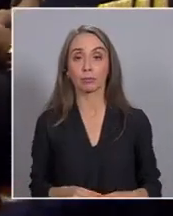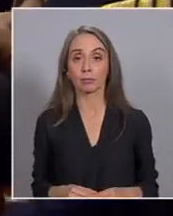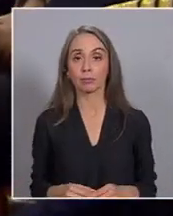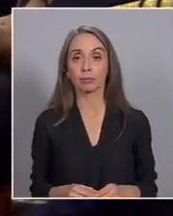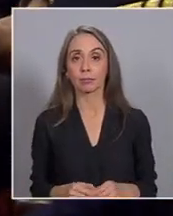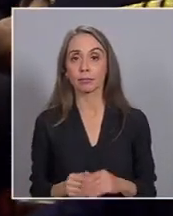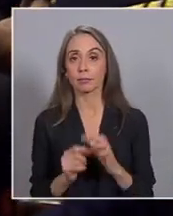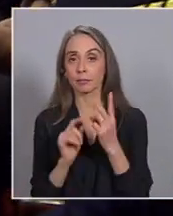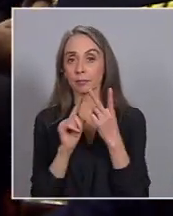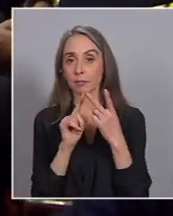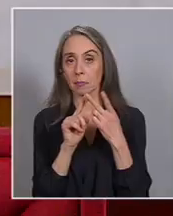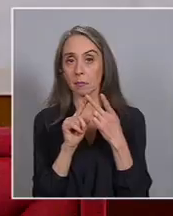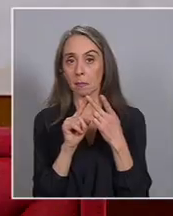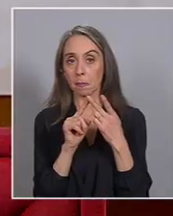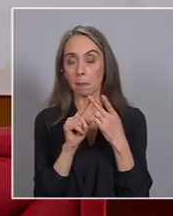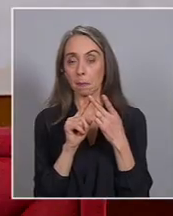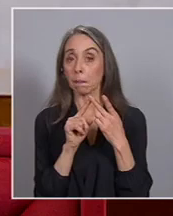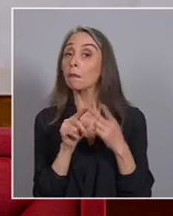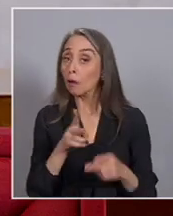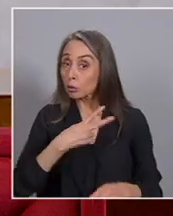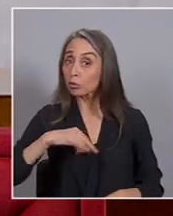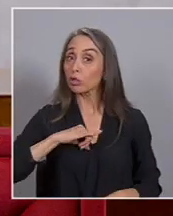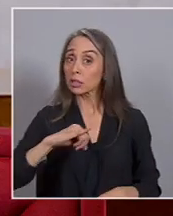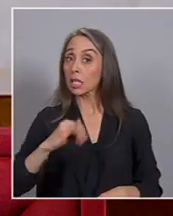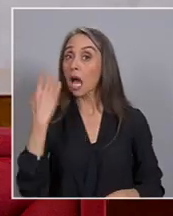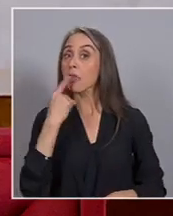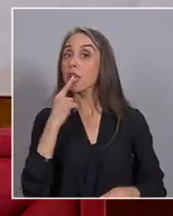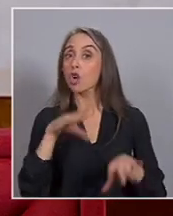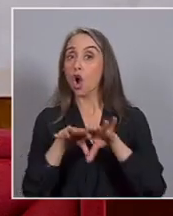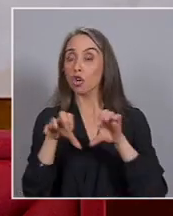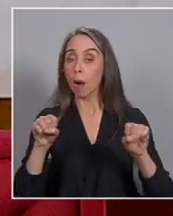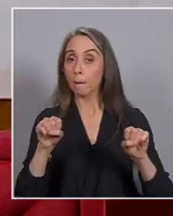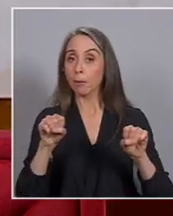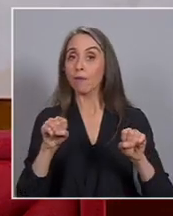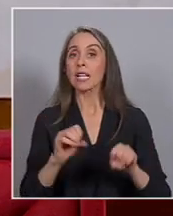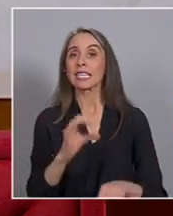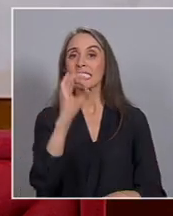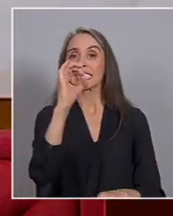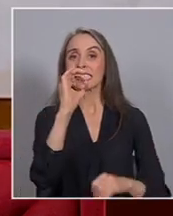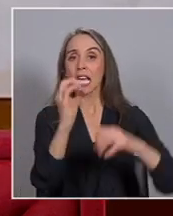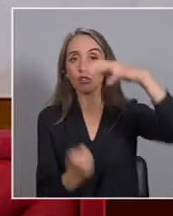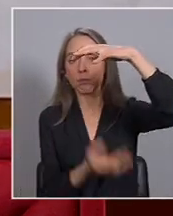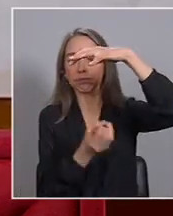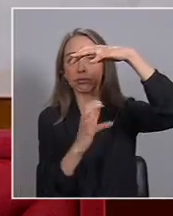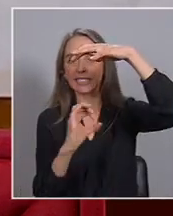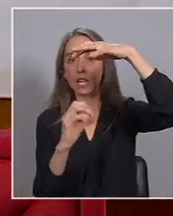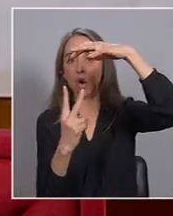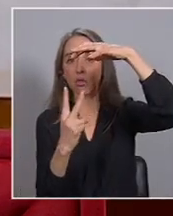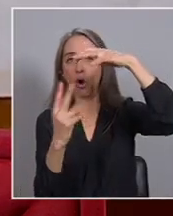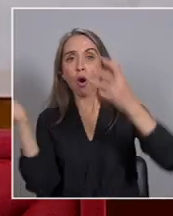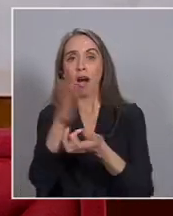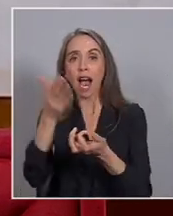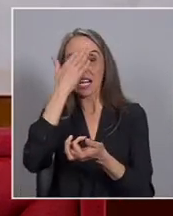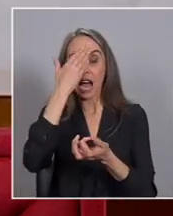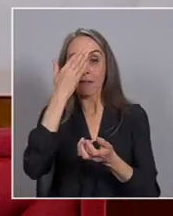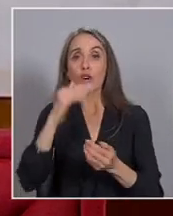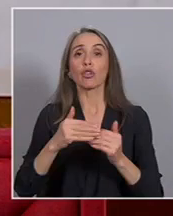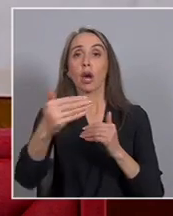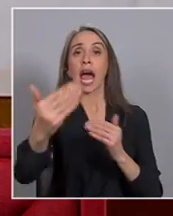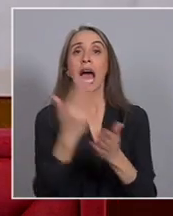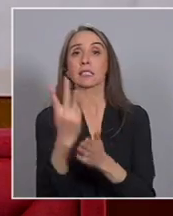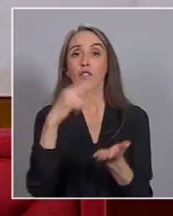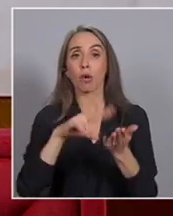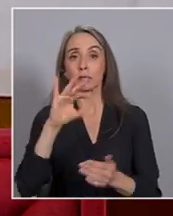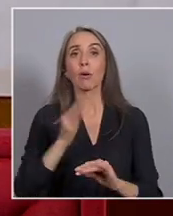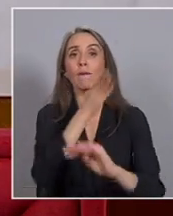En segundo lugar, hemos continuado con nuestro compromiso de lograr la carbono neutralidad a más tardar el 2050 y empujado en los